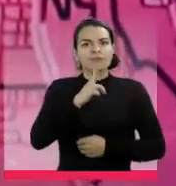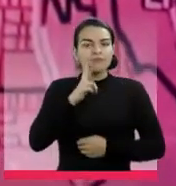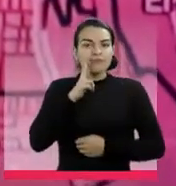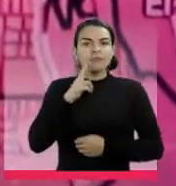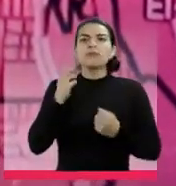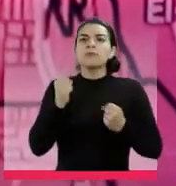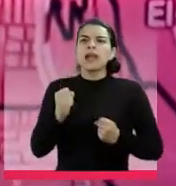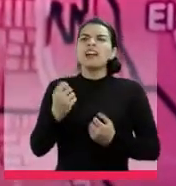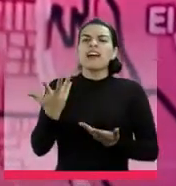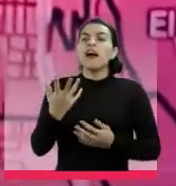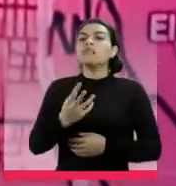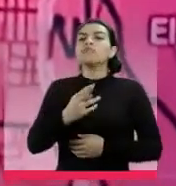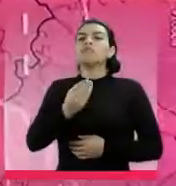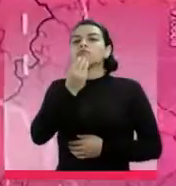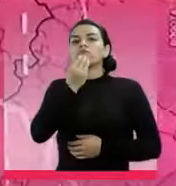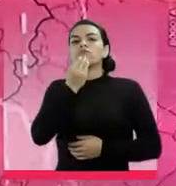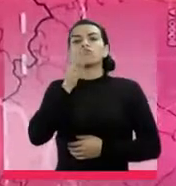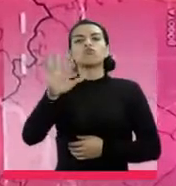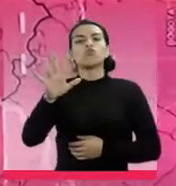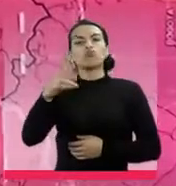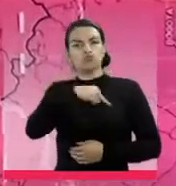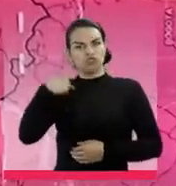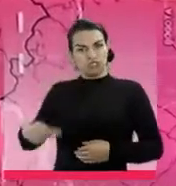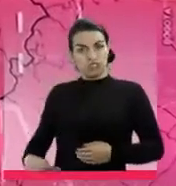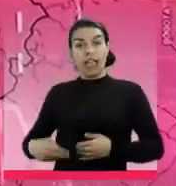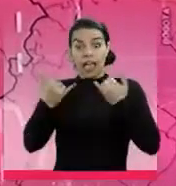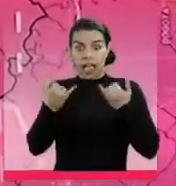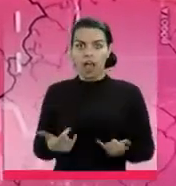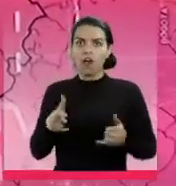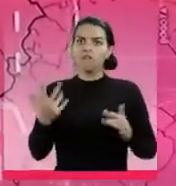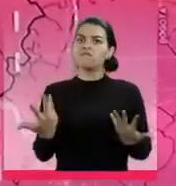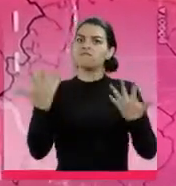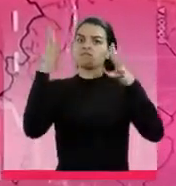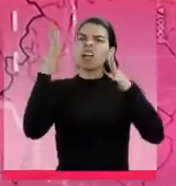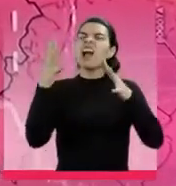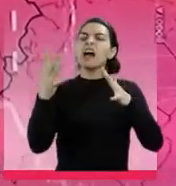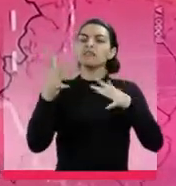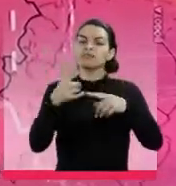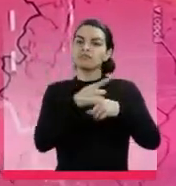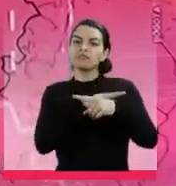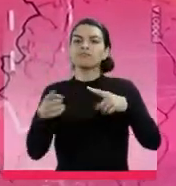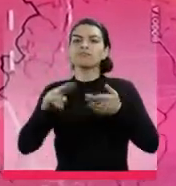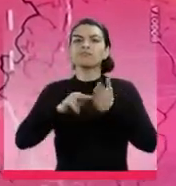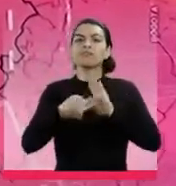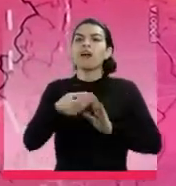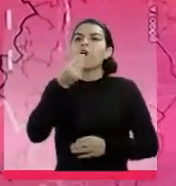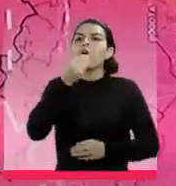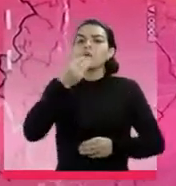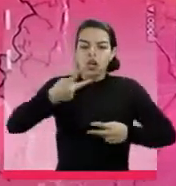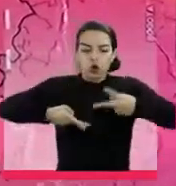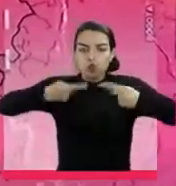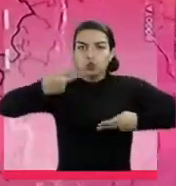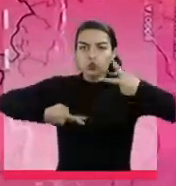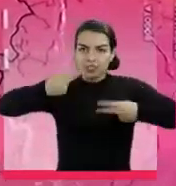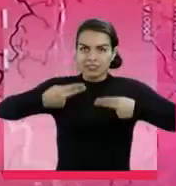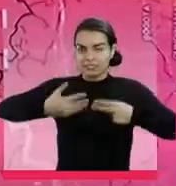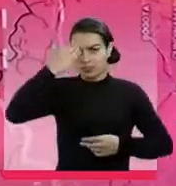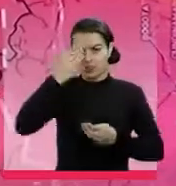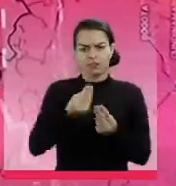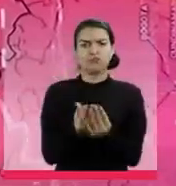de Bogotá realizará la primera feria virtual del sushi, que reunirá una amplia oferta hasta el 16 de